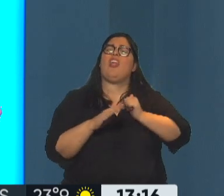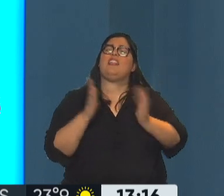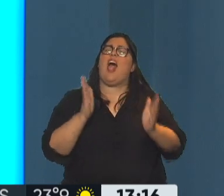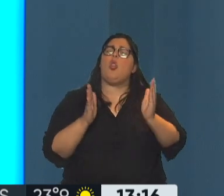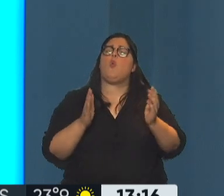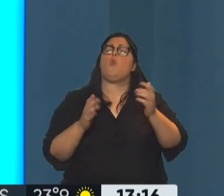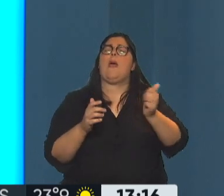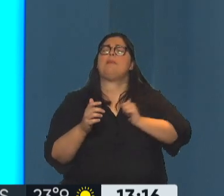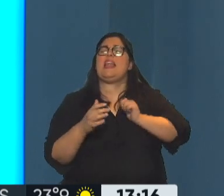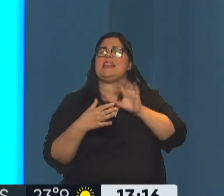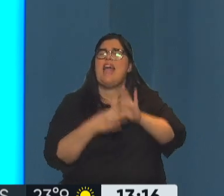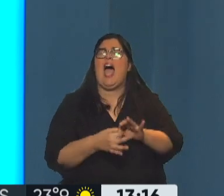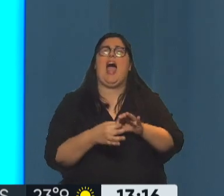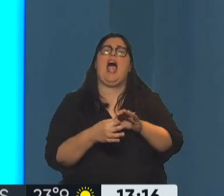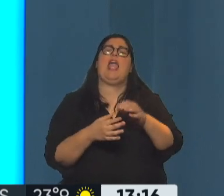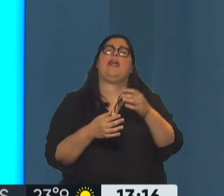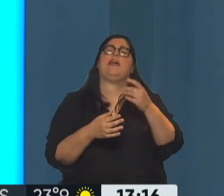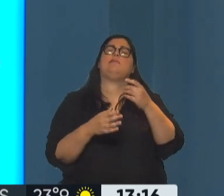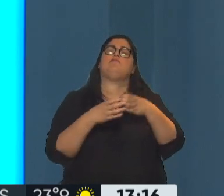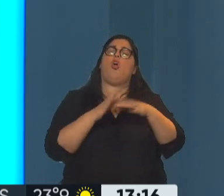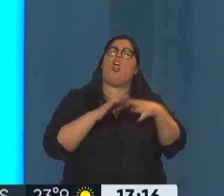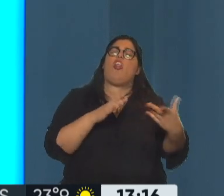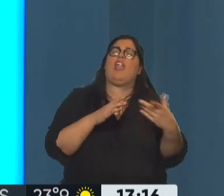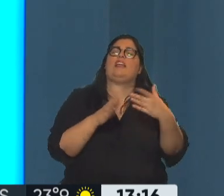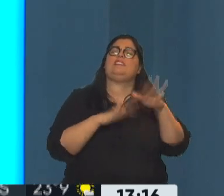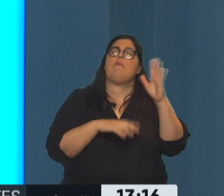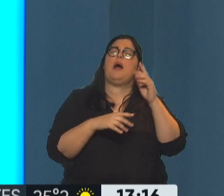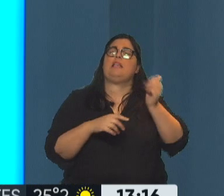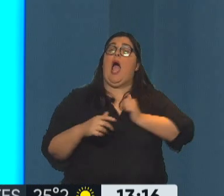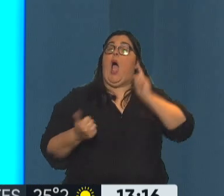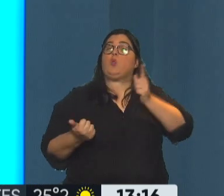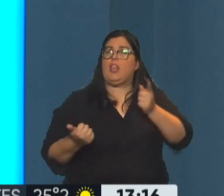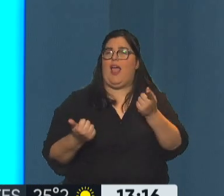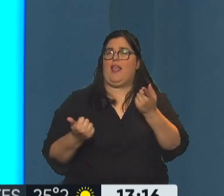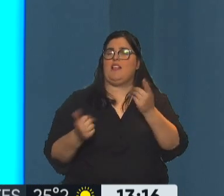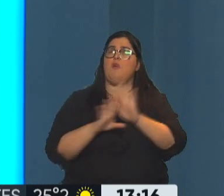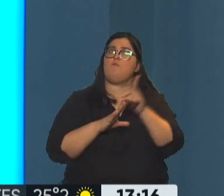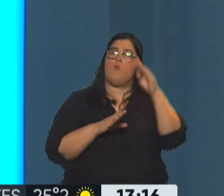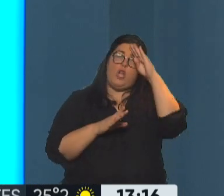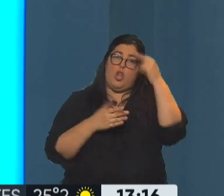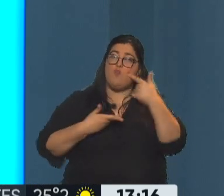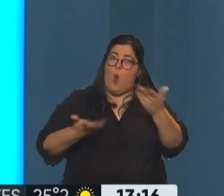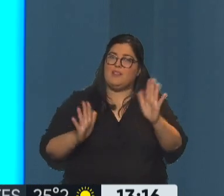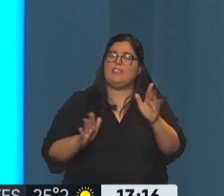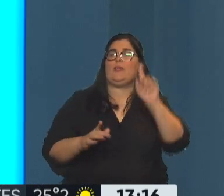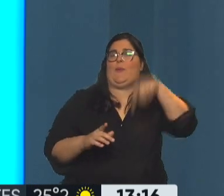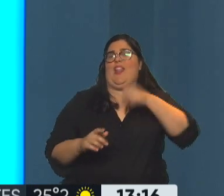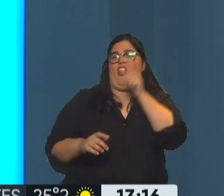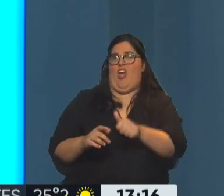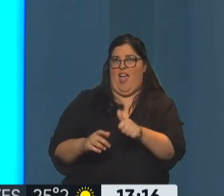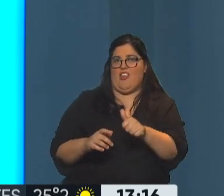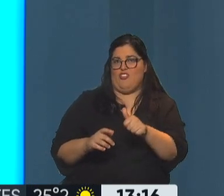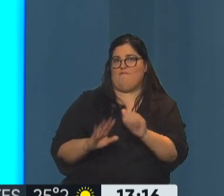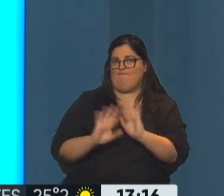a militares, asociada al autoritarismo. Entonces es un daño muy grande que